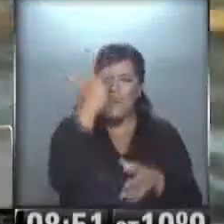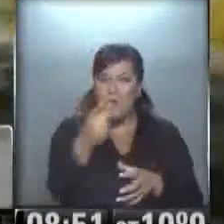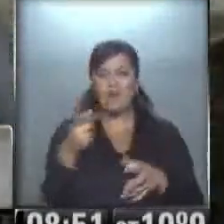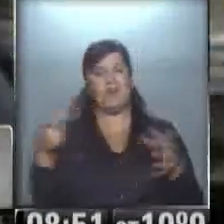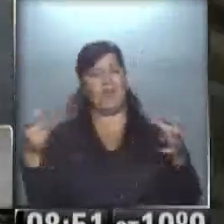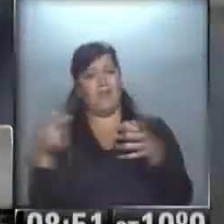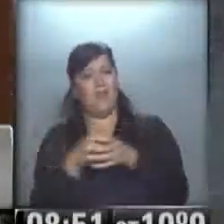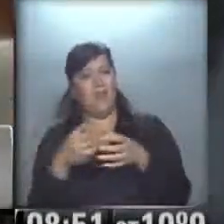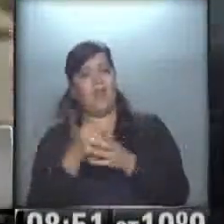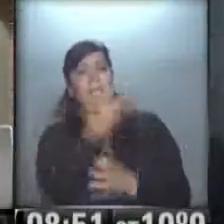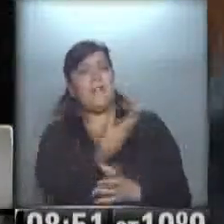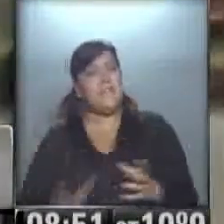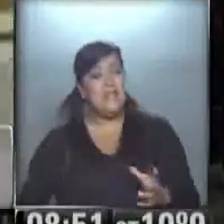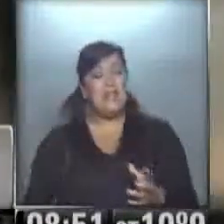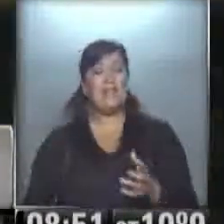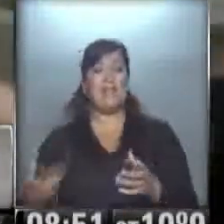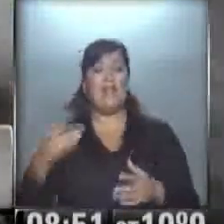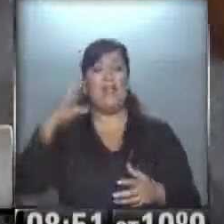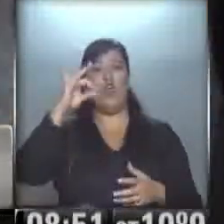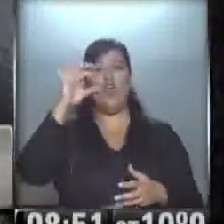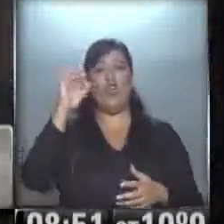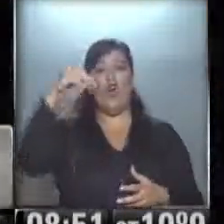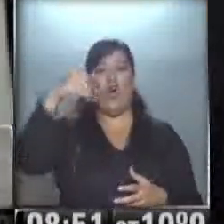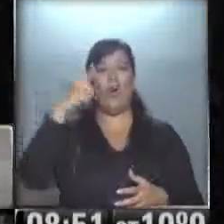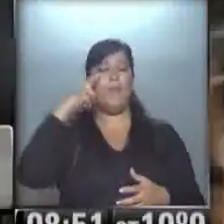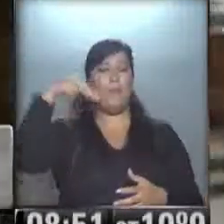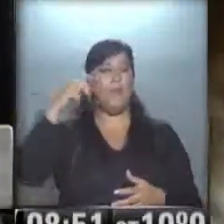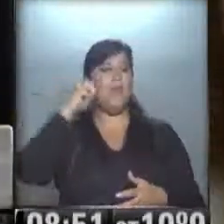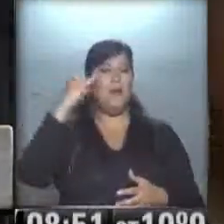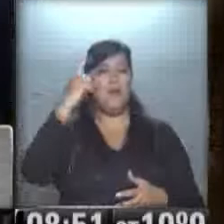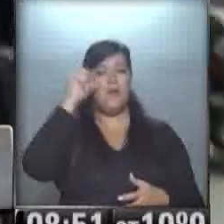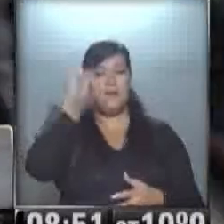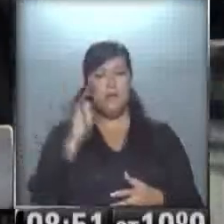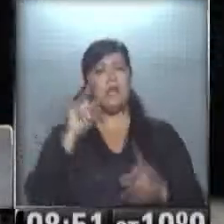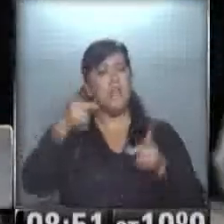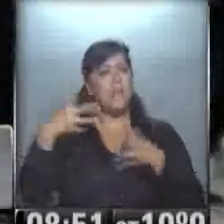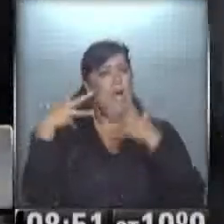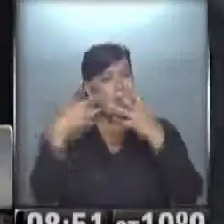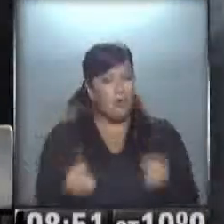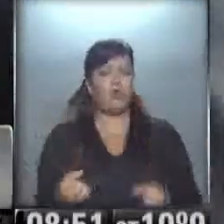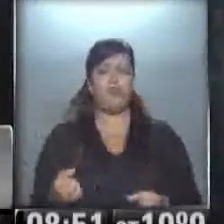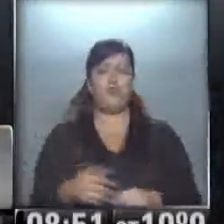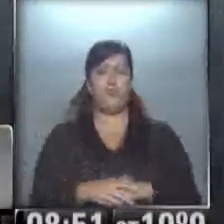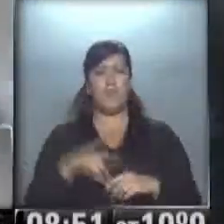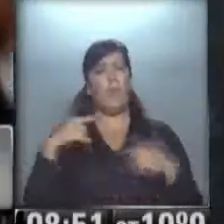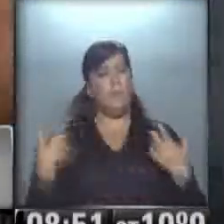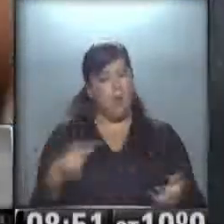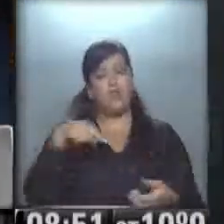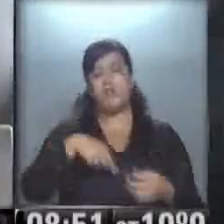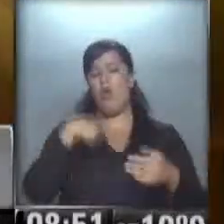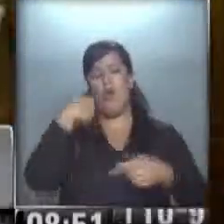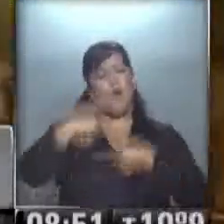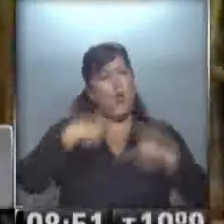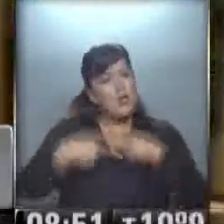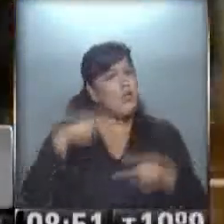Diputados, en el 45 era Braden o Perón, hoy es Griesa o Cristina Fernández. Por lo tanto, vamos a seguir apostando